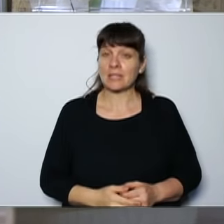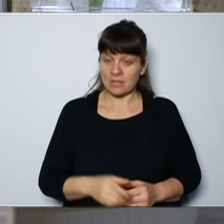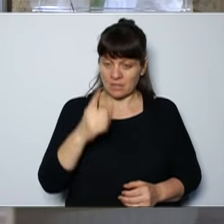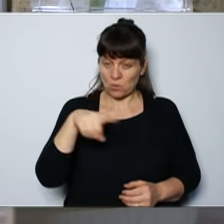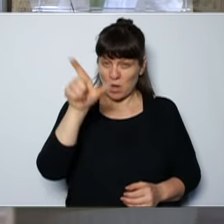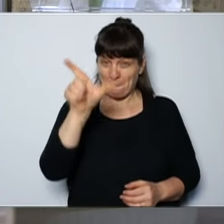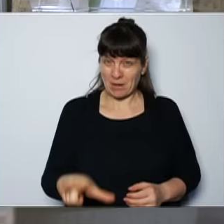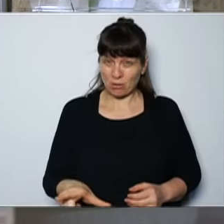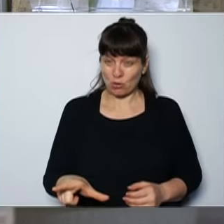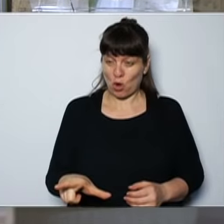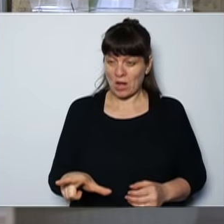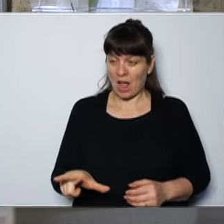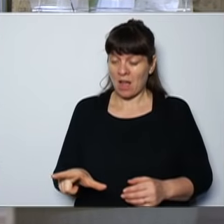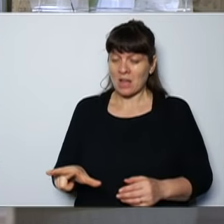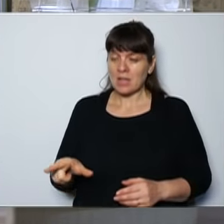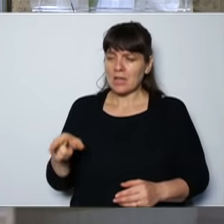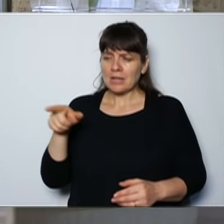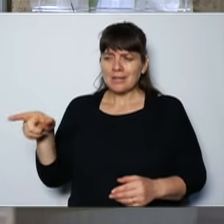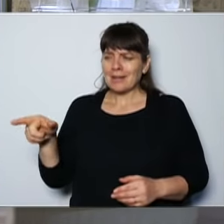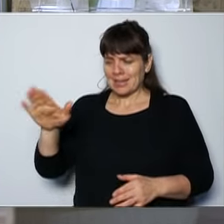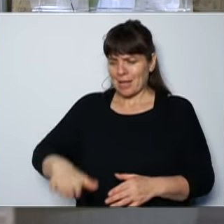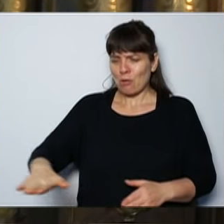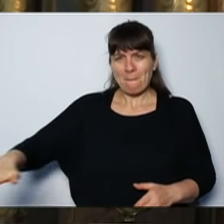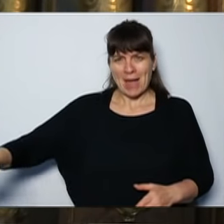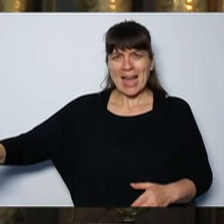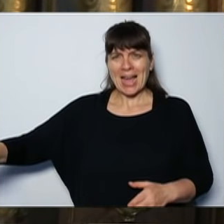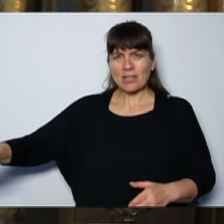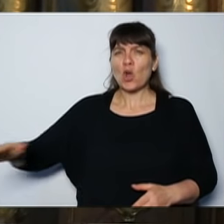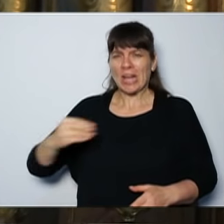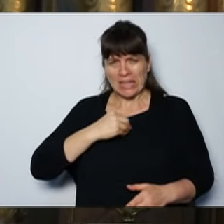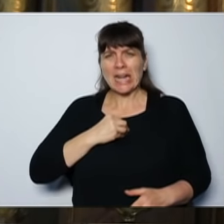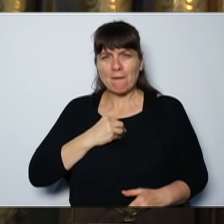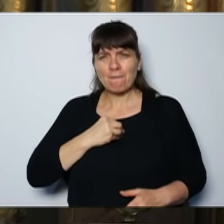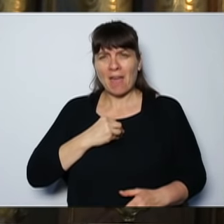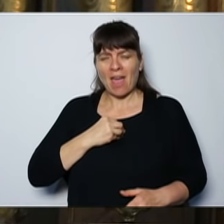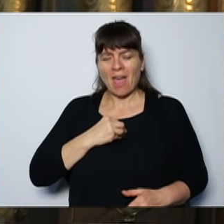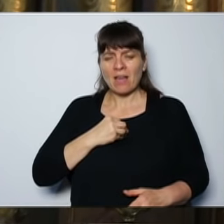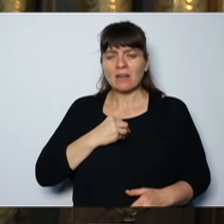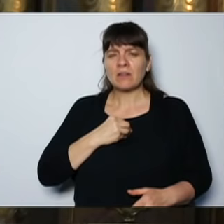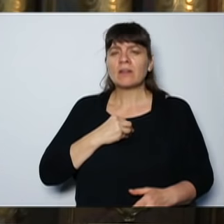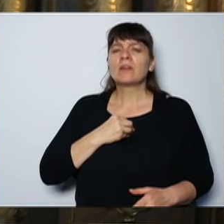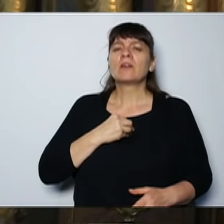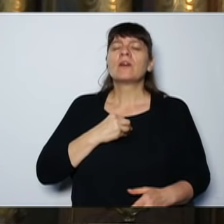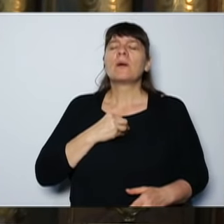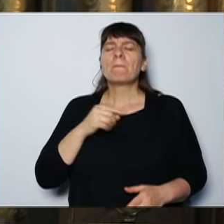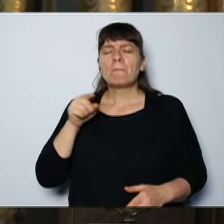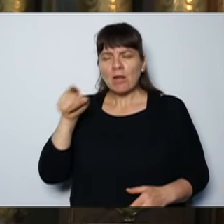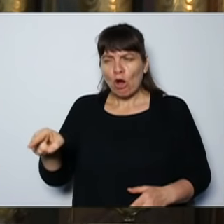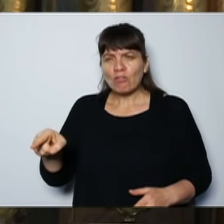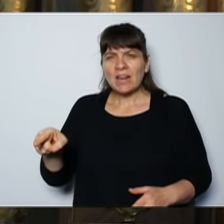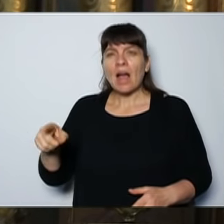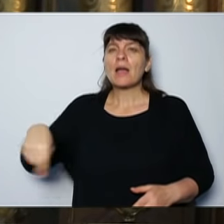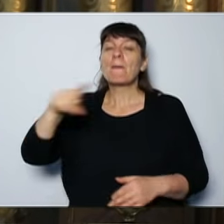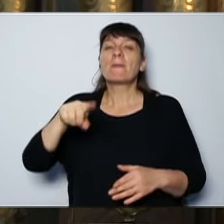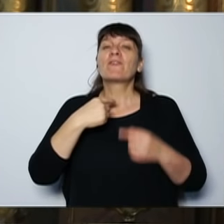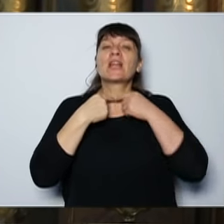Si alguien llegara a escandalizar a uno de estos pequeños que tienen fe, sería preferible para él que le